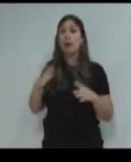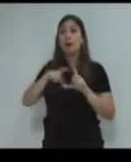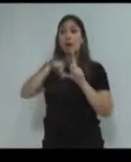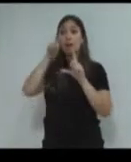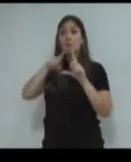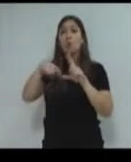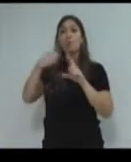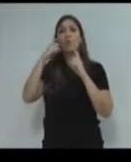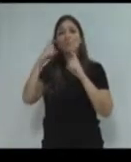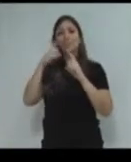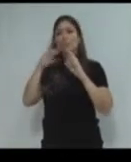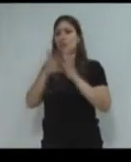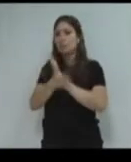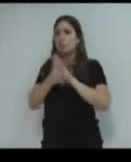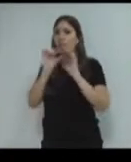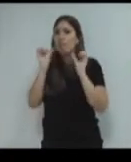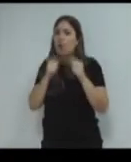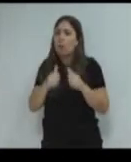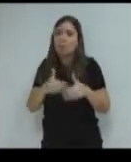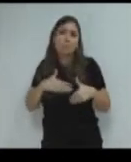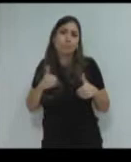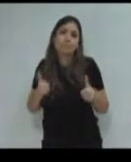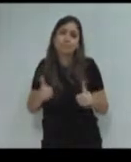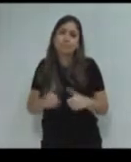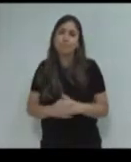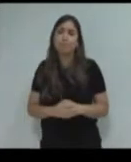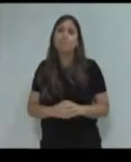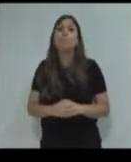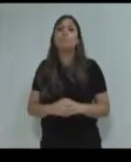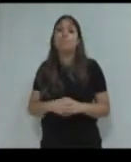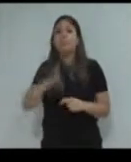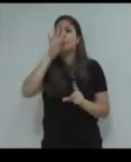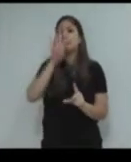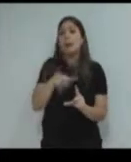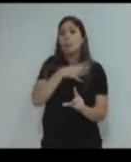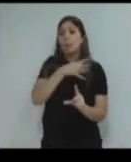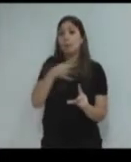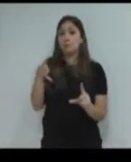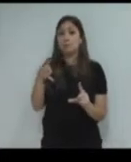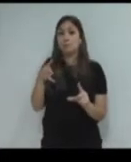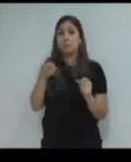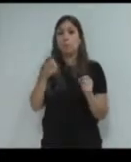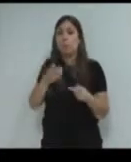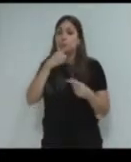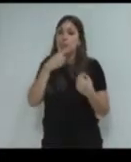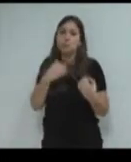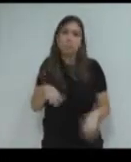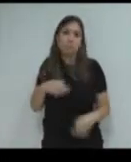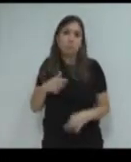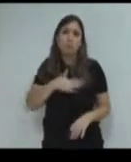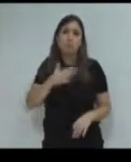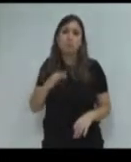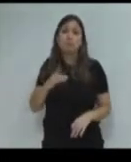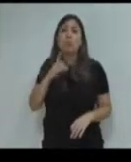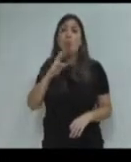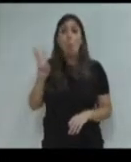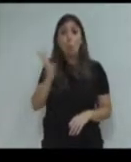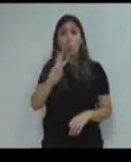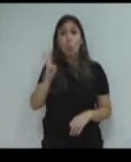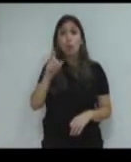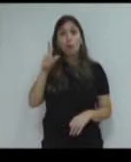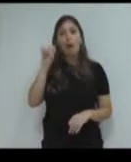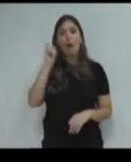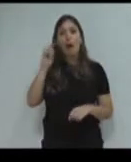intentar describirla, como sea. El tema de las tablas, hacerlas lo más simples posibles, y el propio Word,